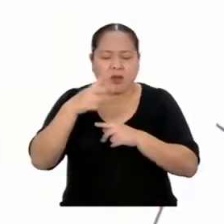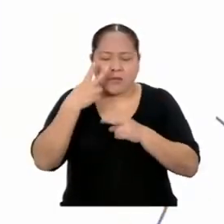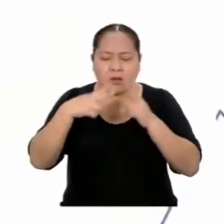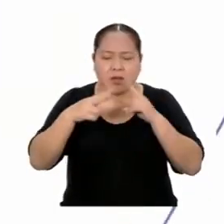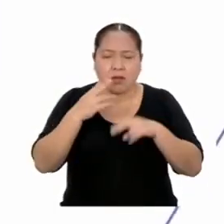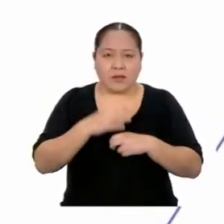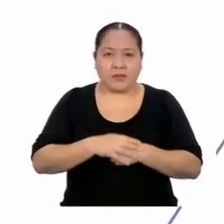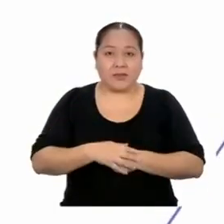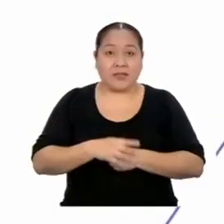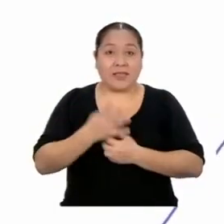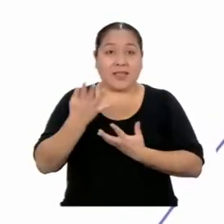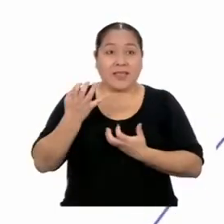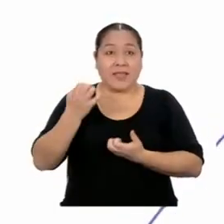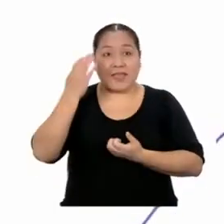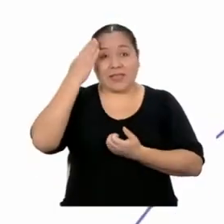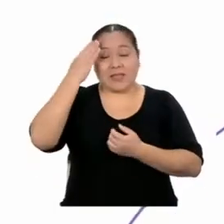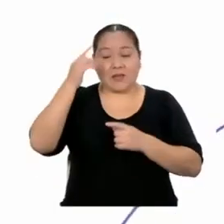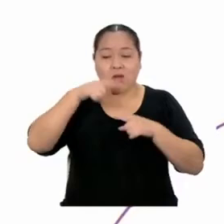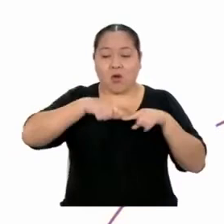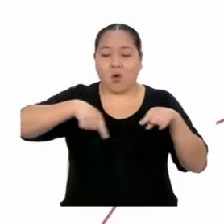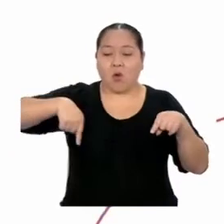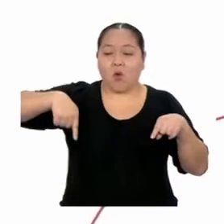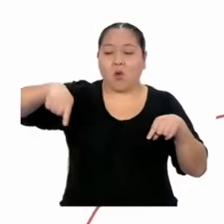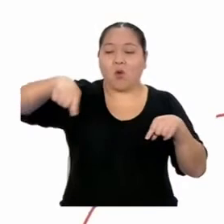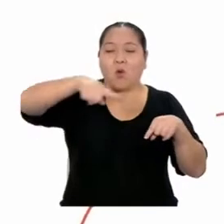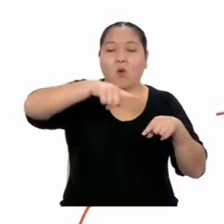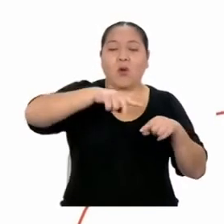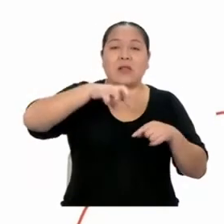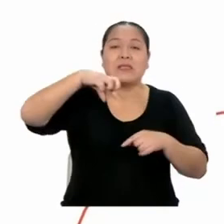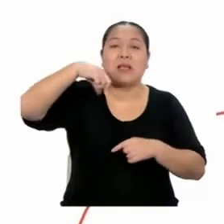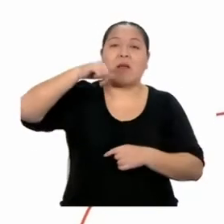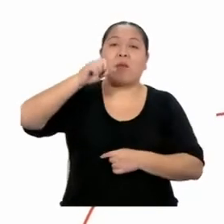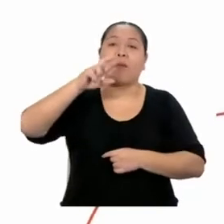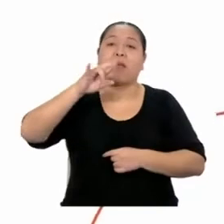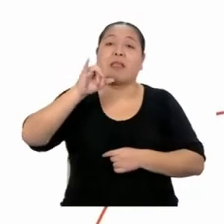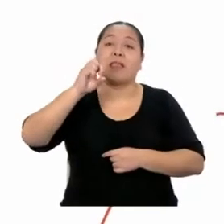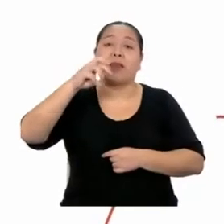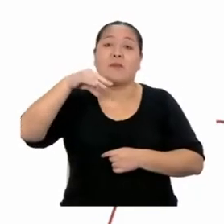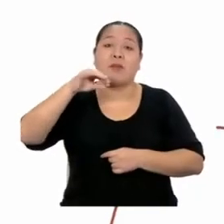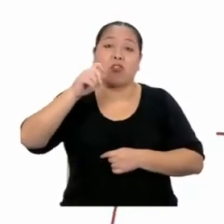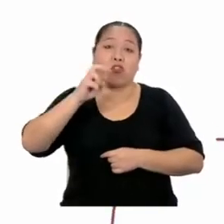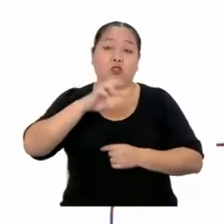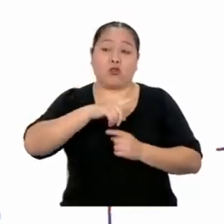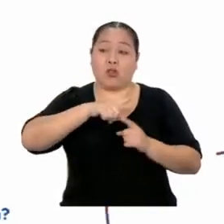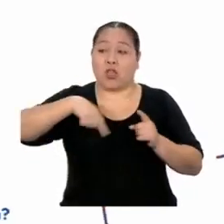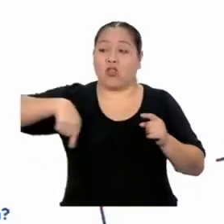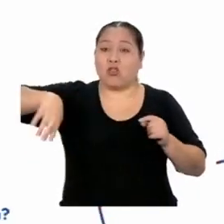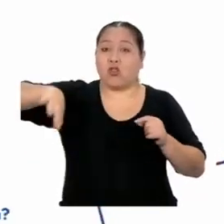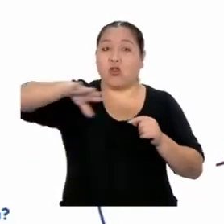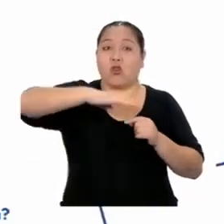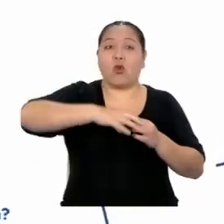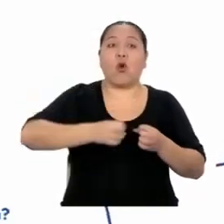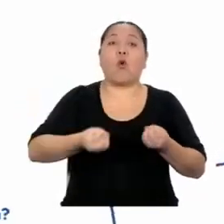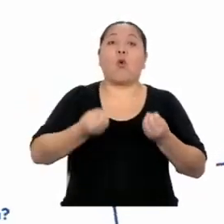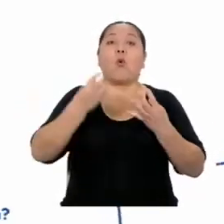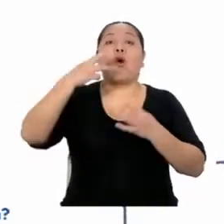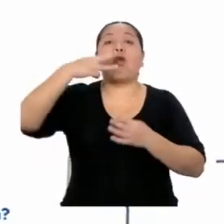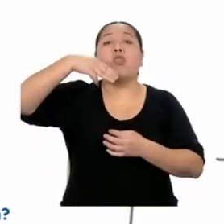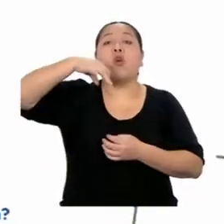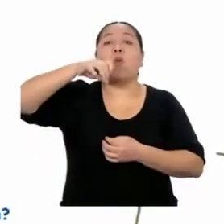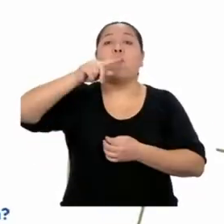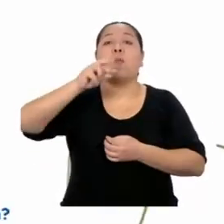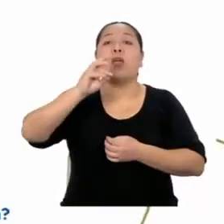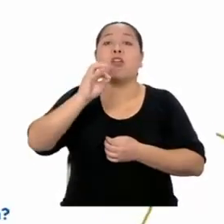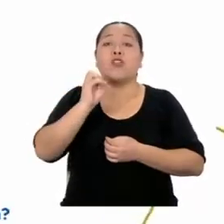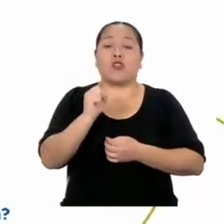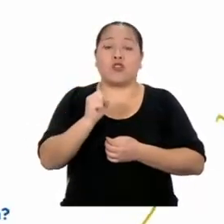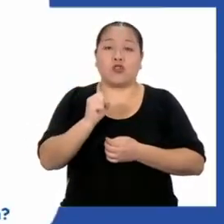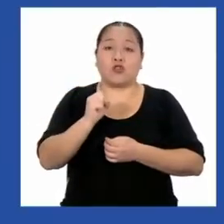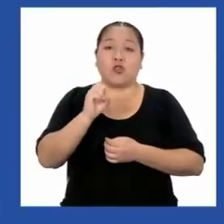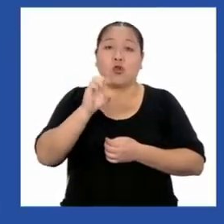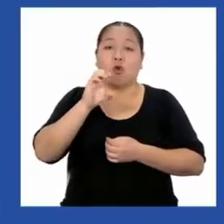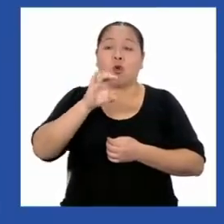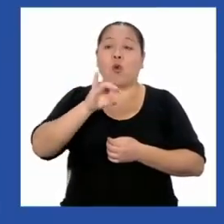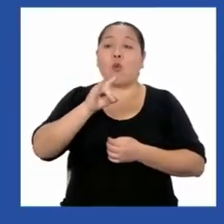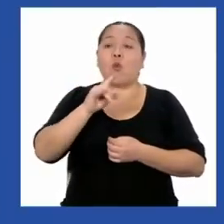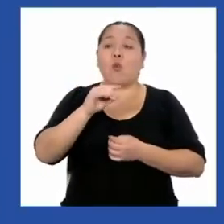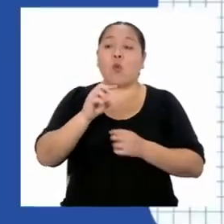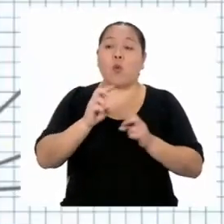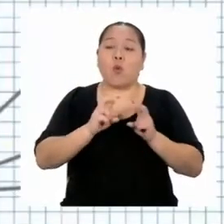quiere saber cuál es el perímetro de todo el terreno. Luego quiere saber cuántos metros cuadrados le corresponde al área de la